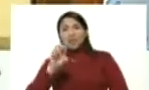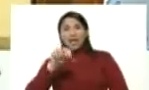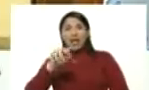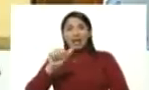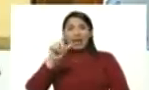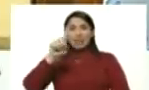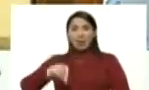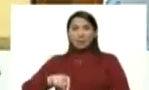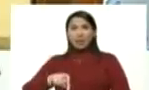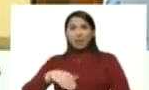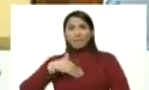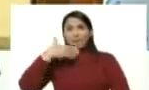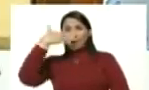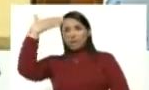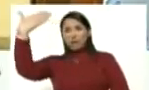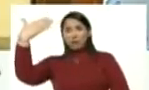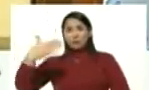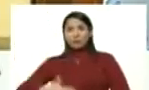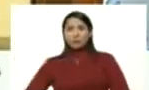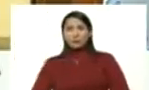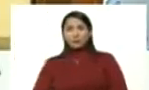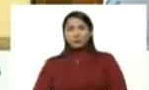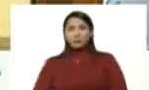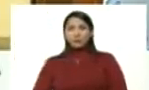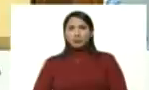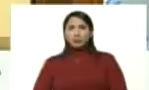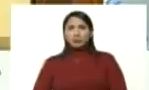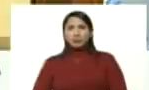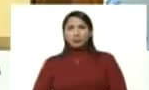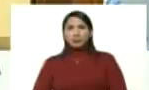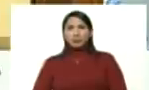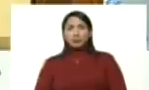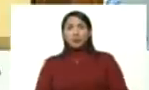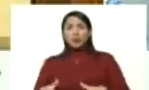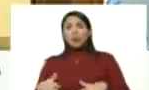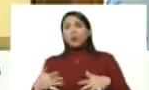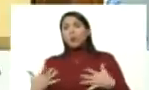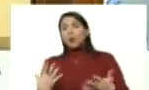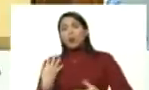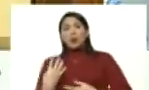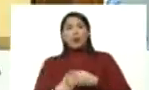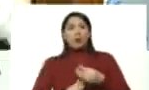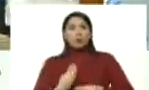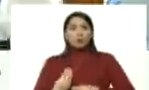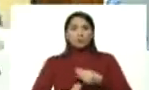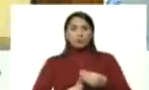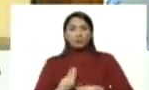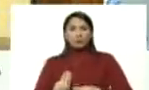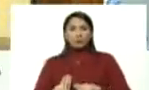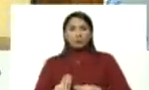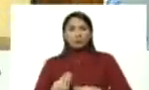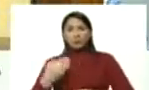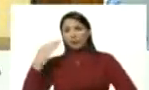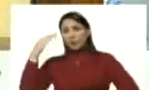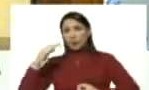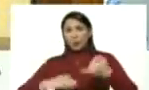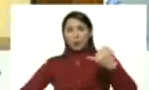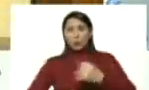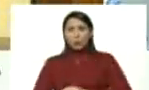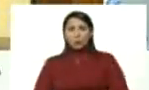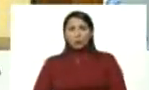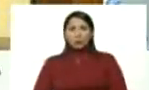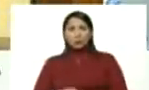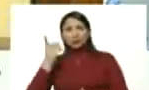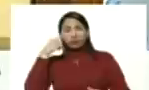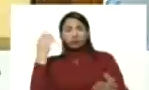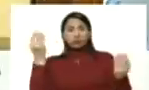los Emiratos Árabes, en Abu Dhabi, cuando se han realizado las últimas